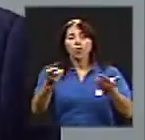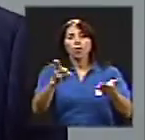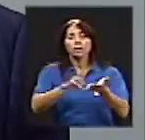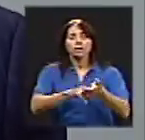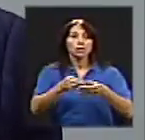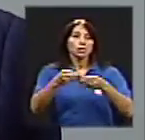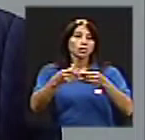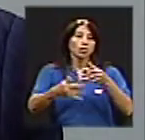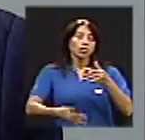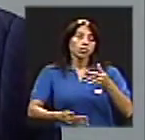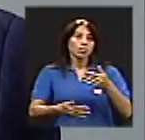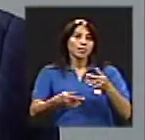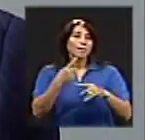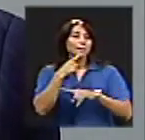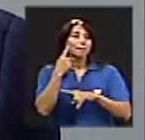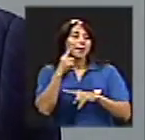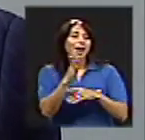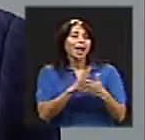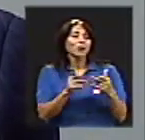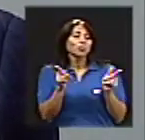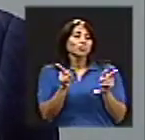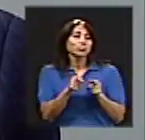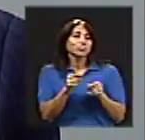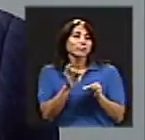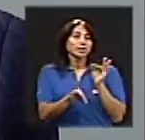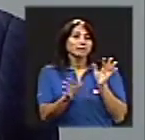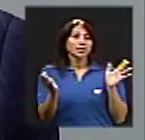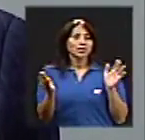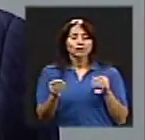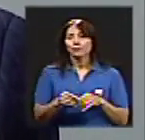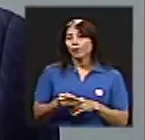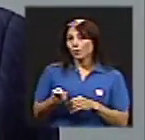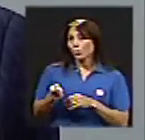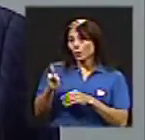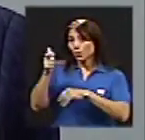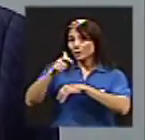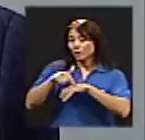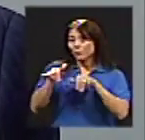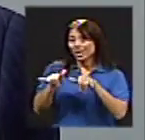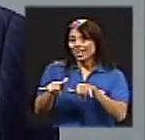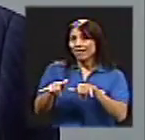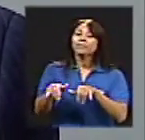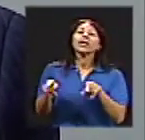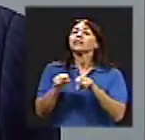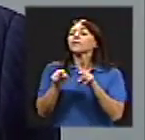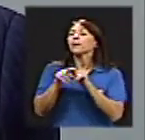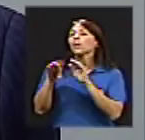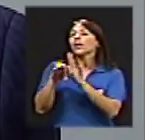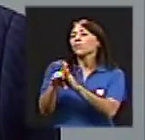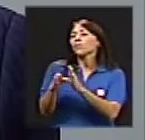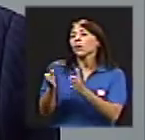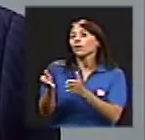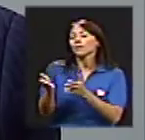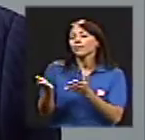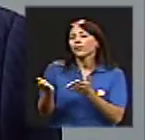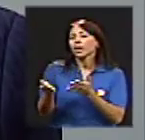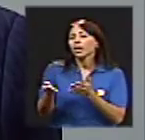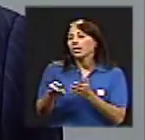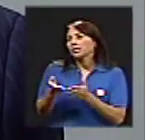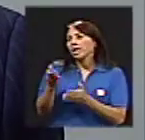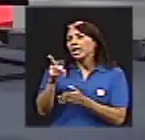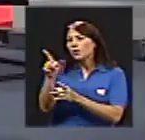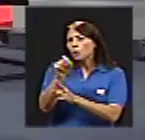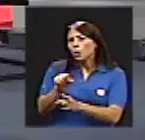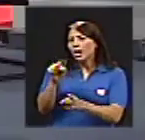pequeño. Nos queda, don Denis, como un minuto. Y una de las cosas que también a veces ocurre es que alguien espera que usted en algún caso